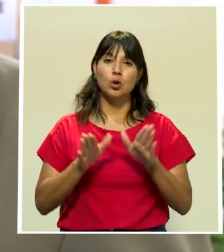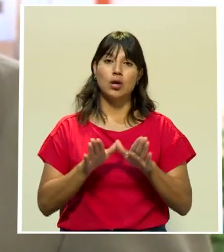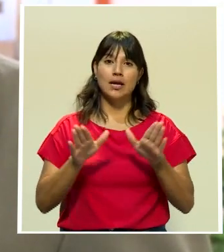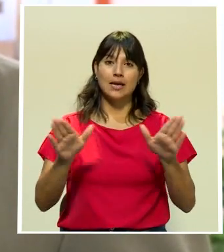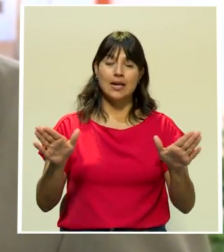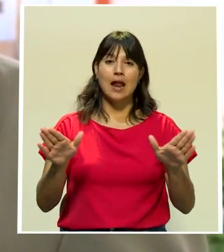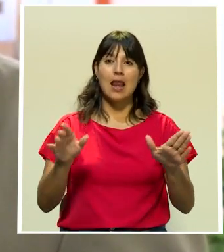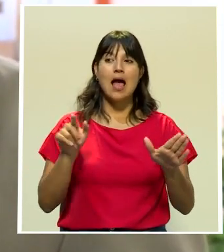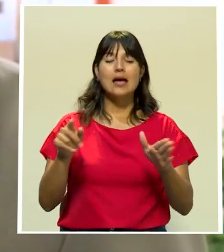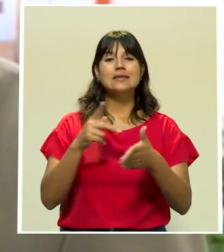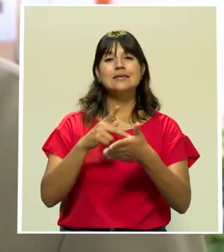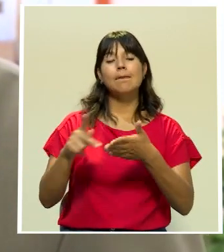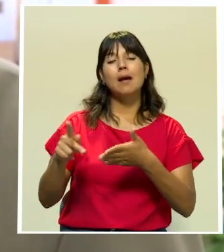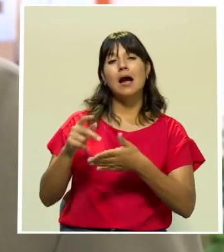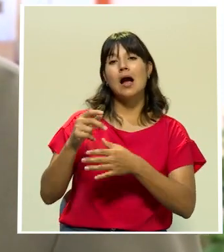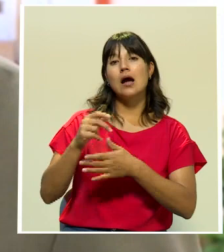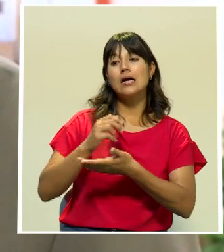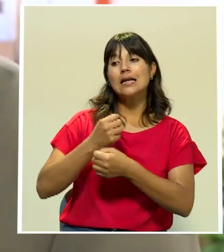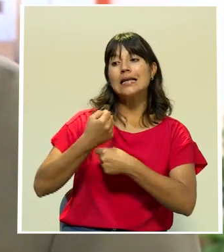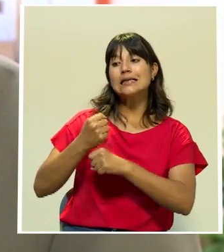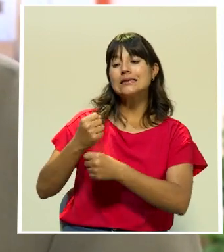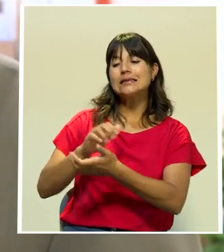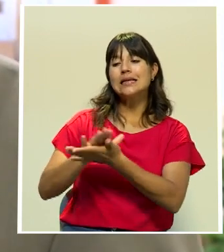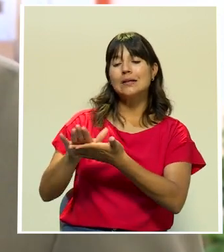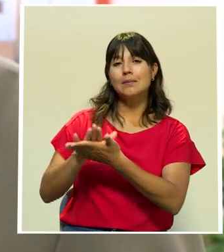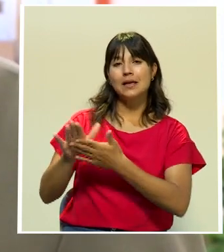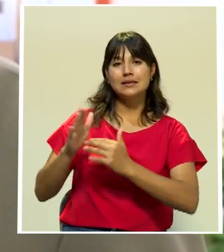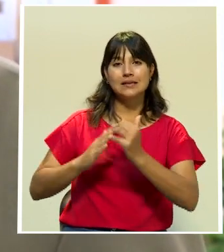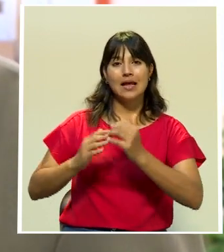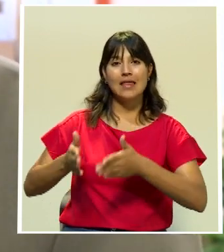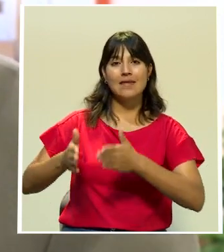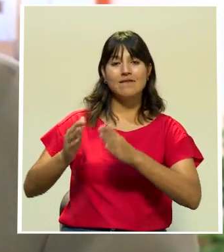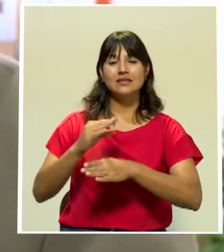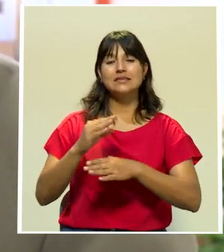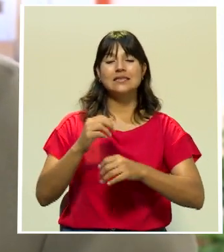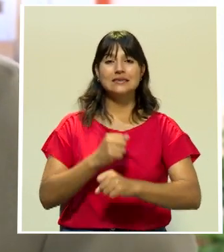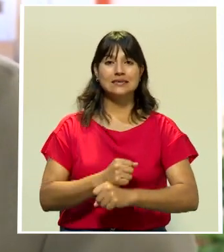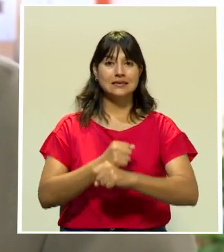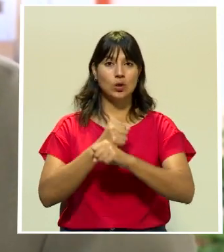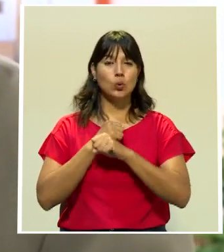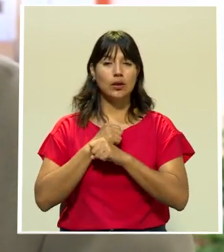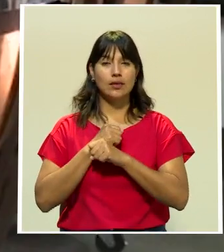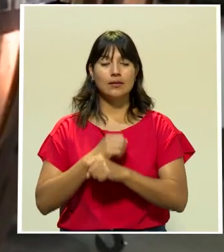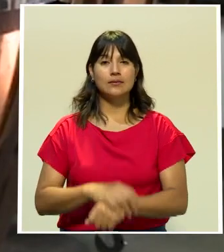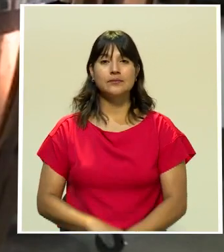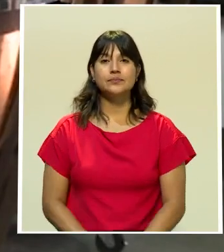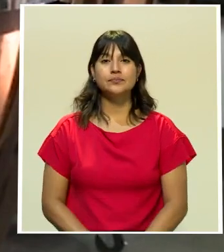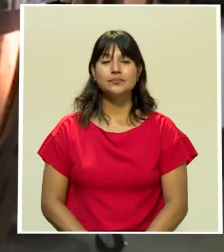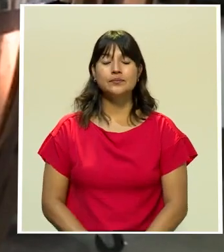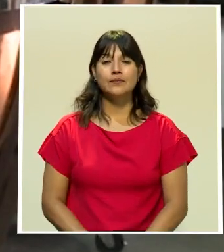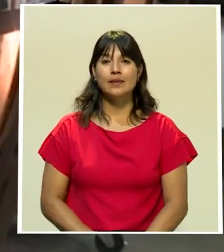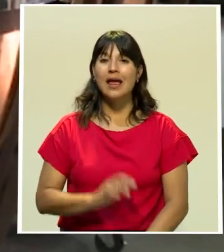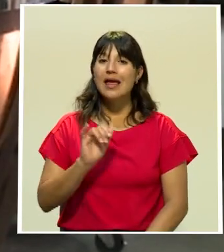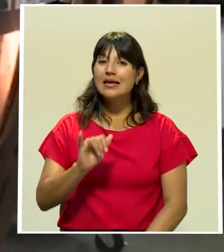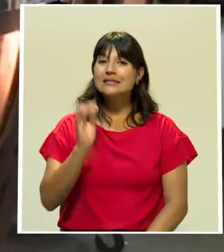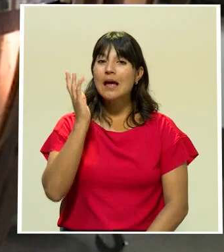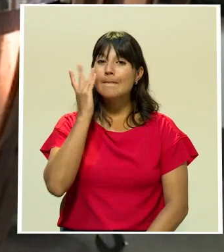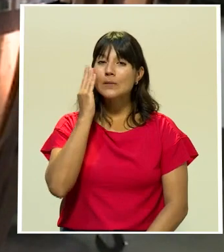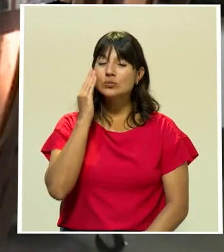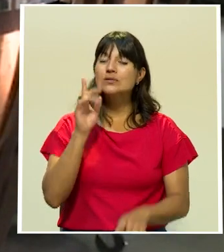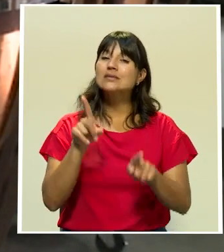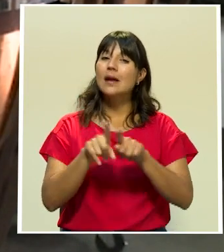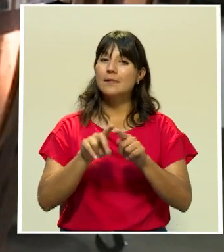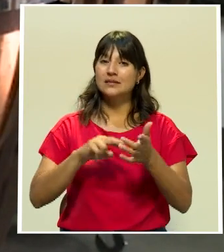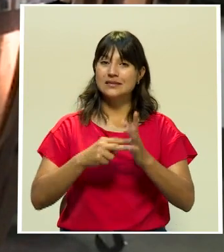donde se paga la limpieza de los edificios y la seguridad de ellos. Esta preocupación también abarca